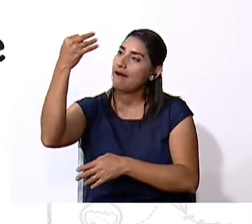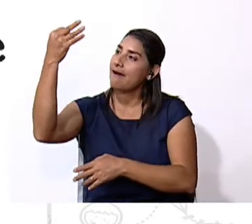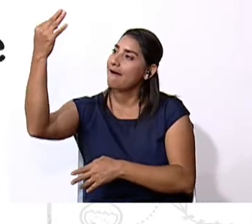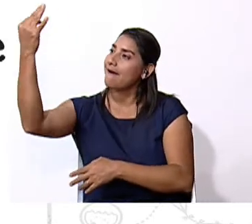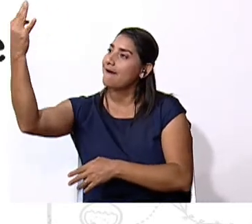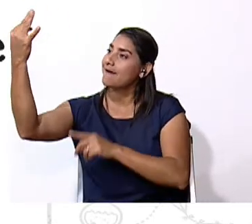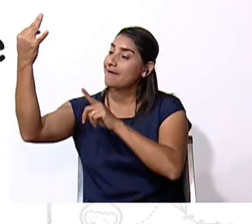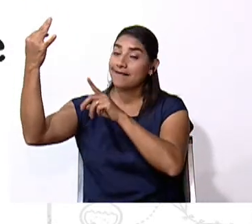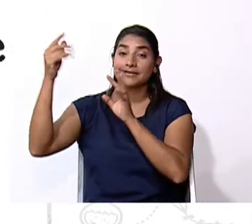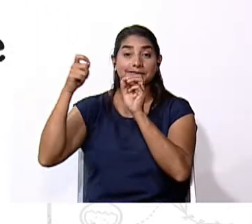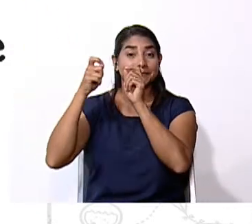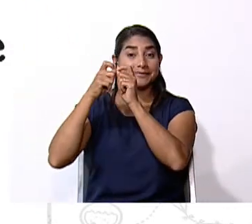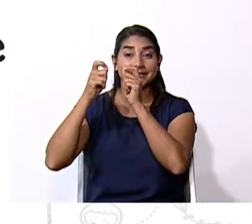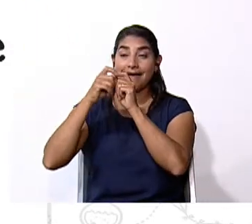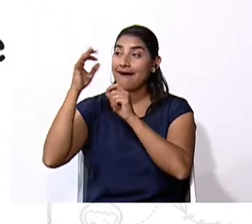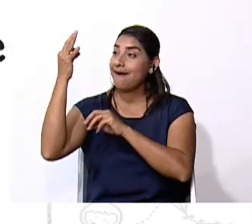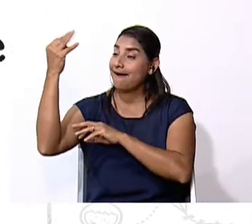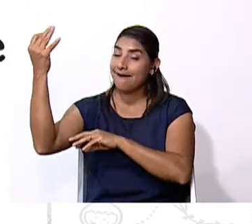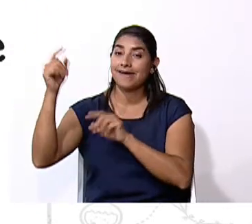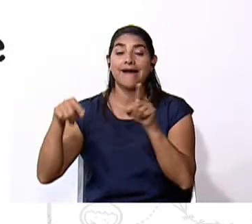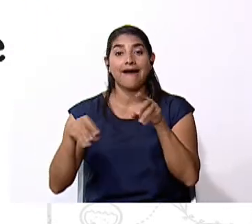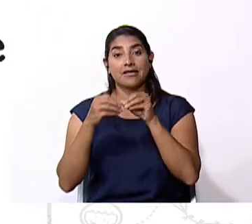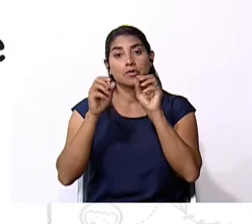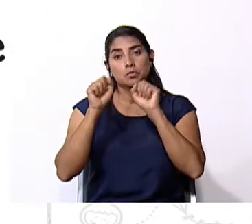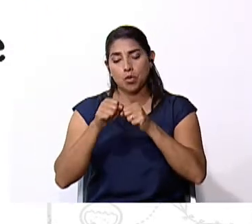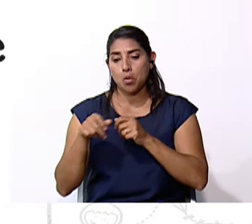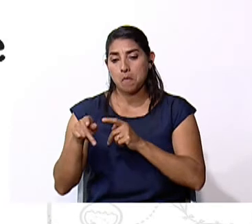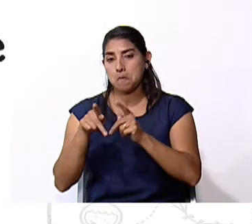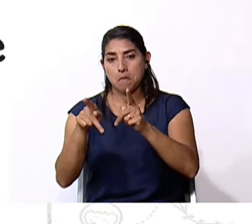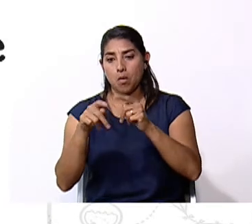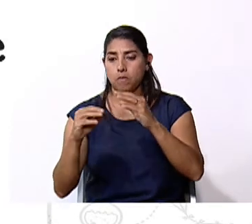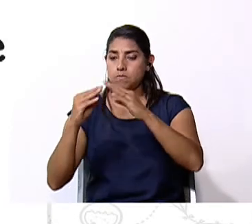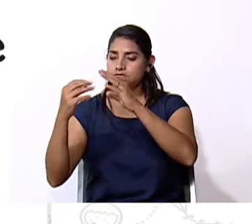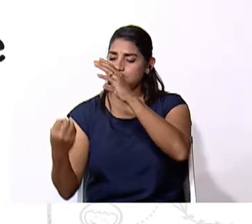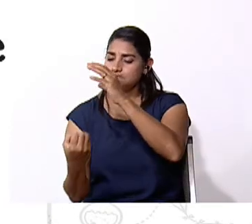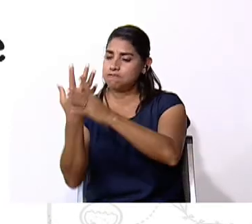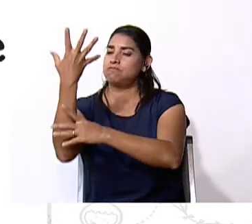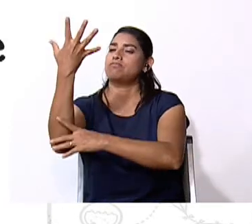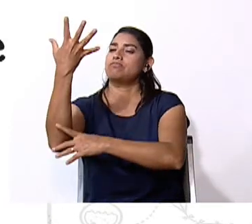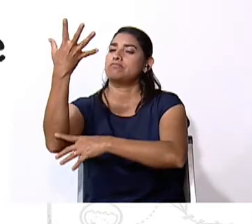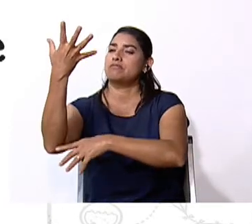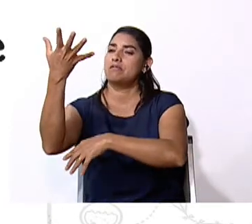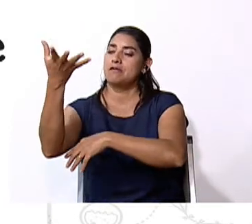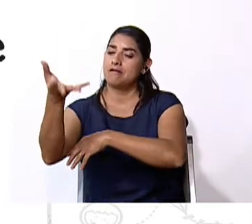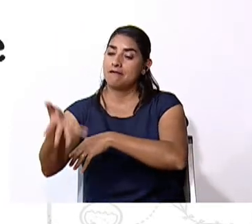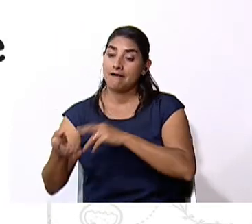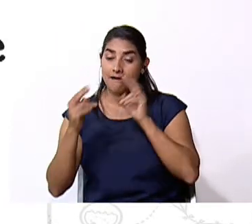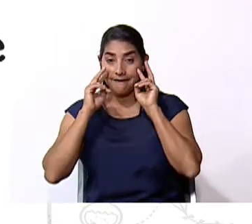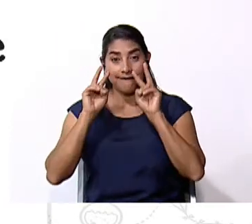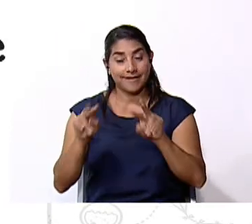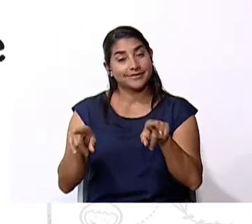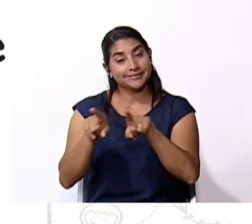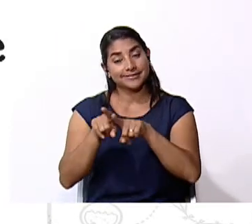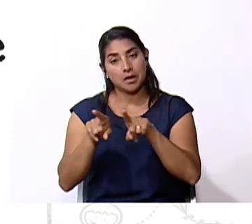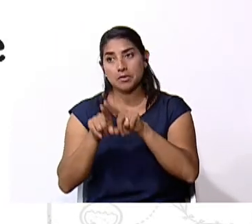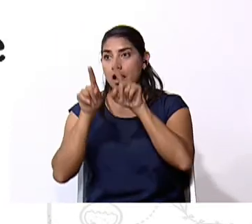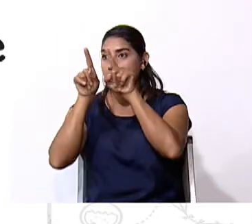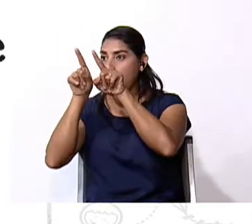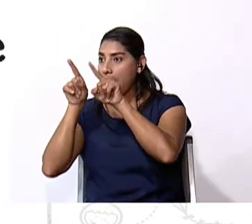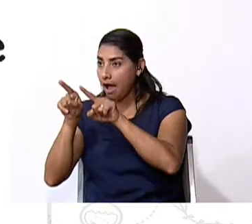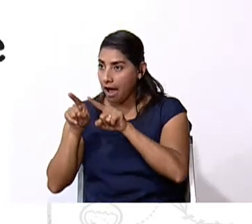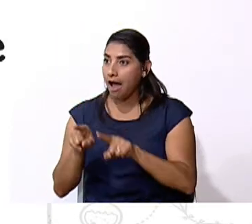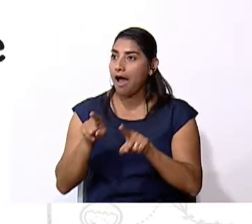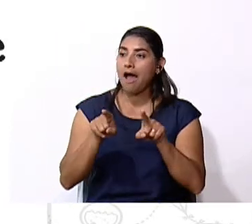en específico, y además puedo visitar volcanes. ¿Ven?